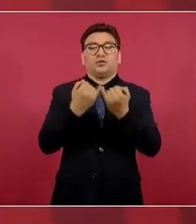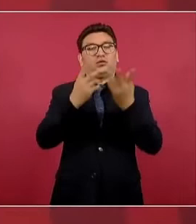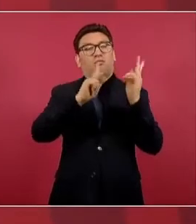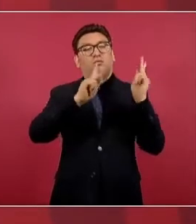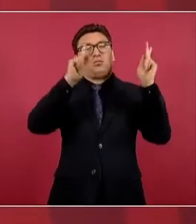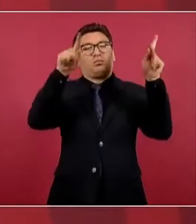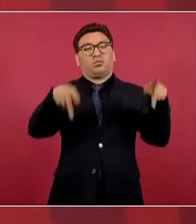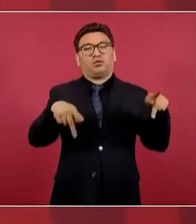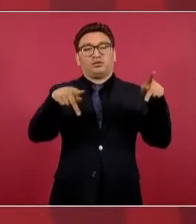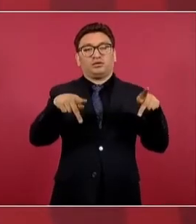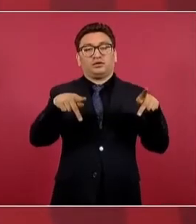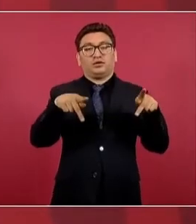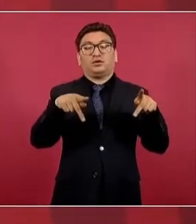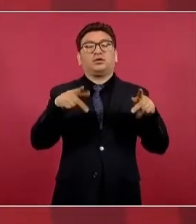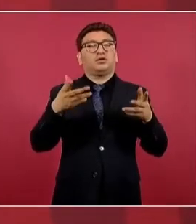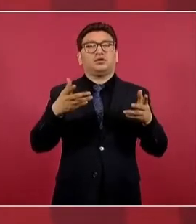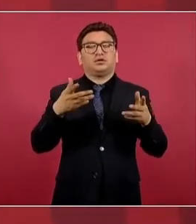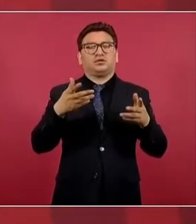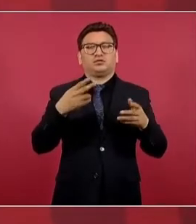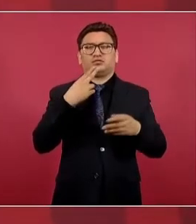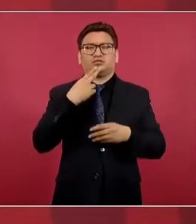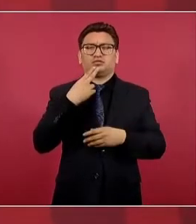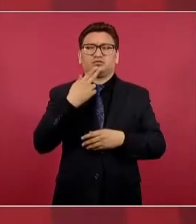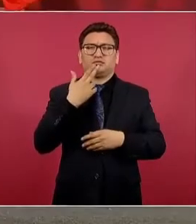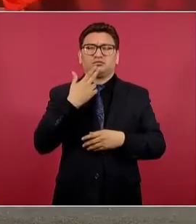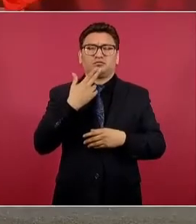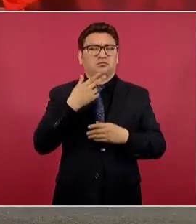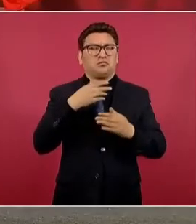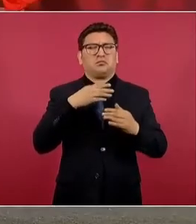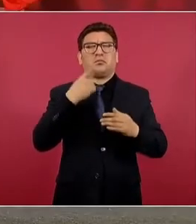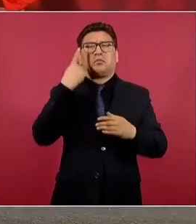que construyeron, que no conduce a ninguna parte,